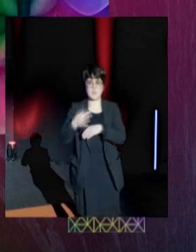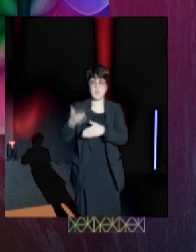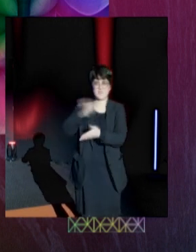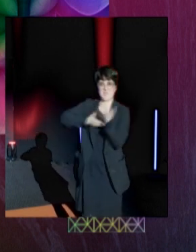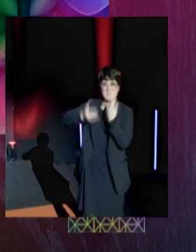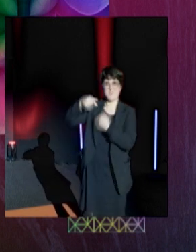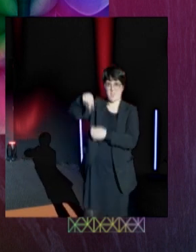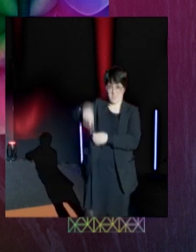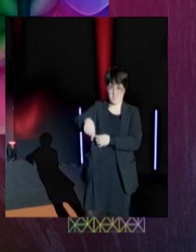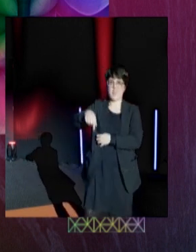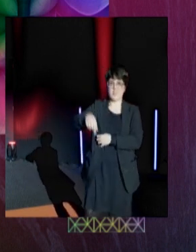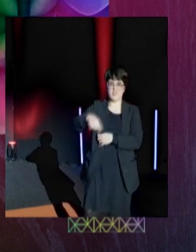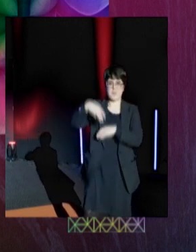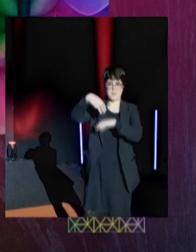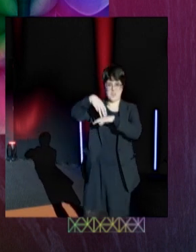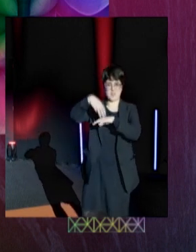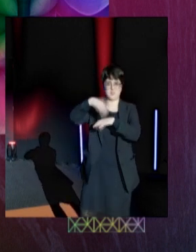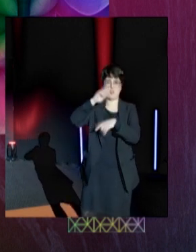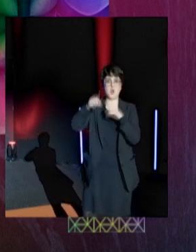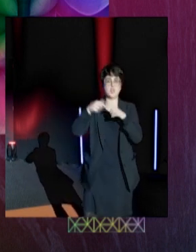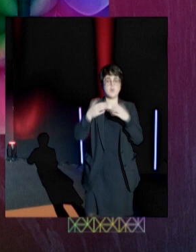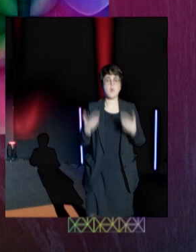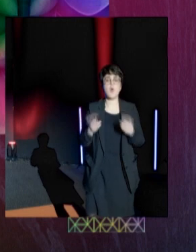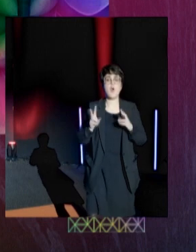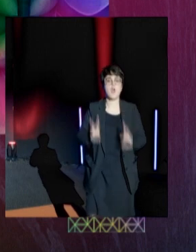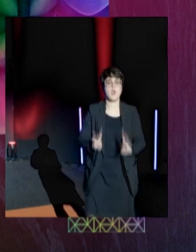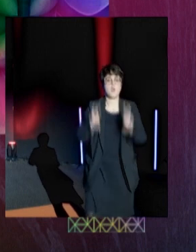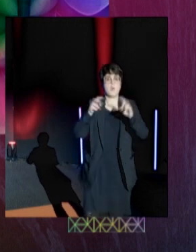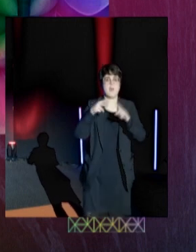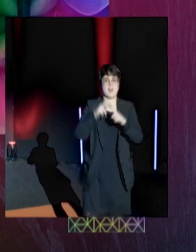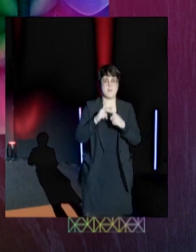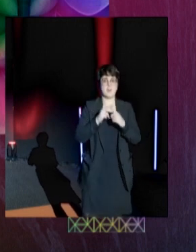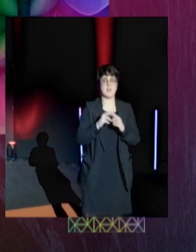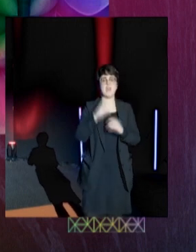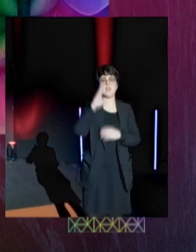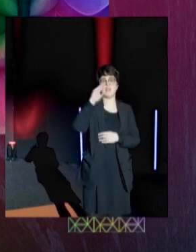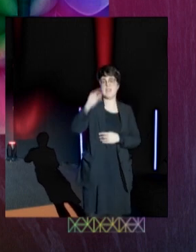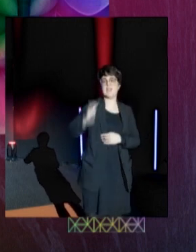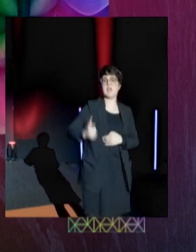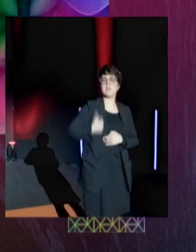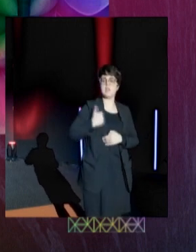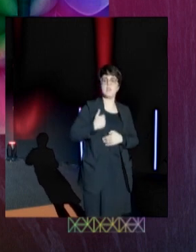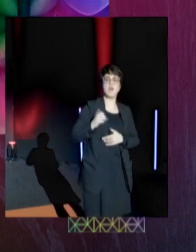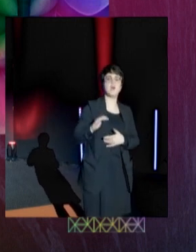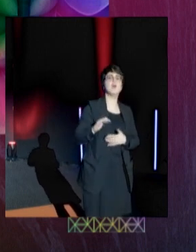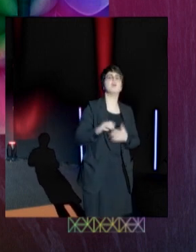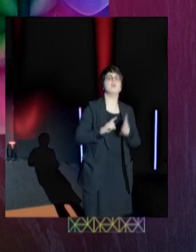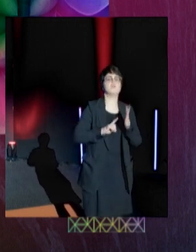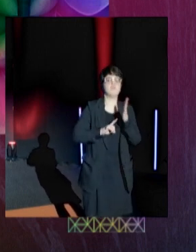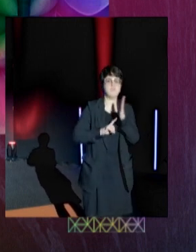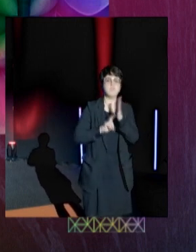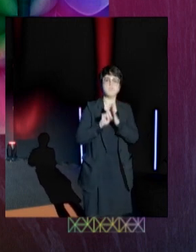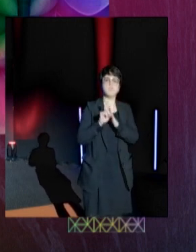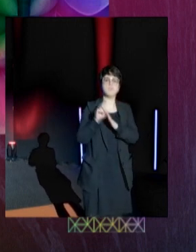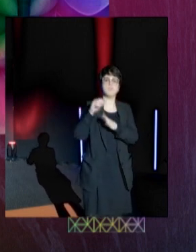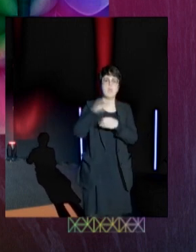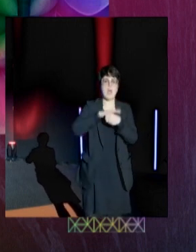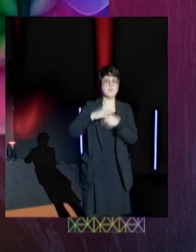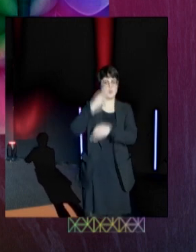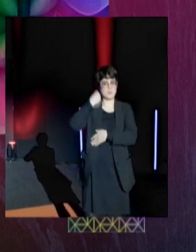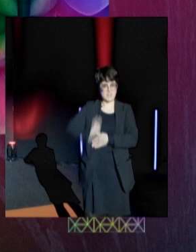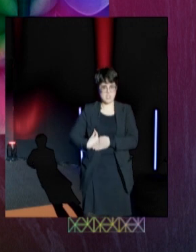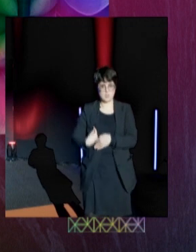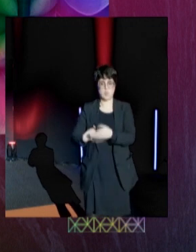también aquí eh Microsoft para que las nuevas herramientas de Inteligencia artificial se puedan desarrollar también en ese ámbito